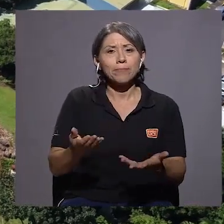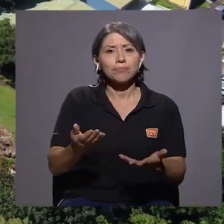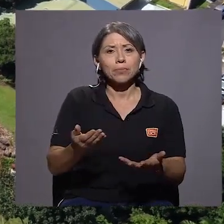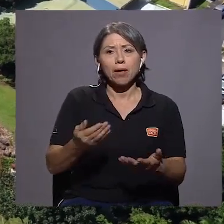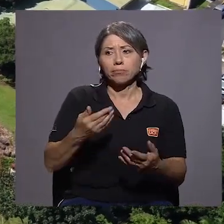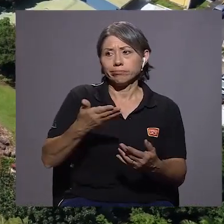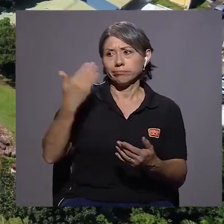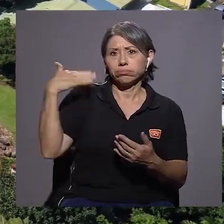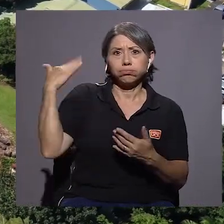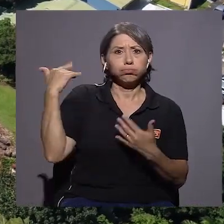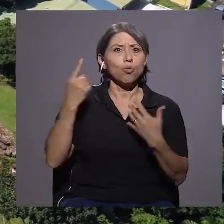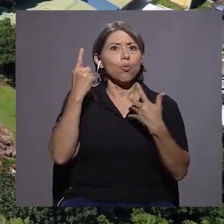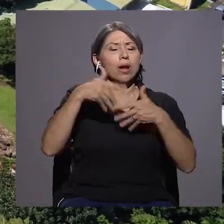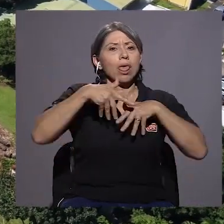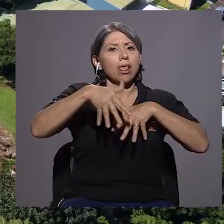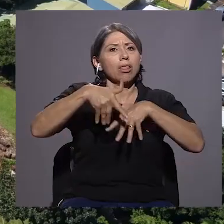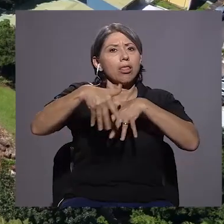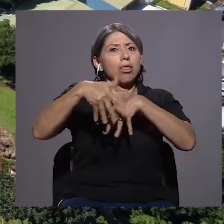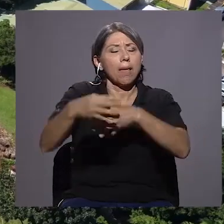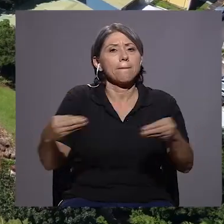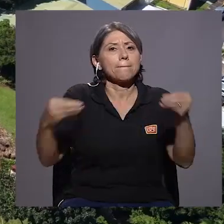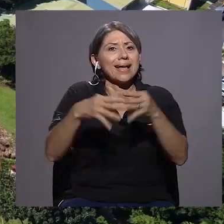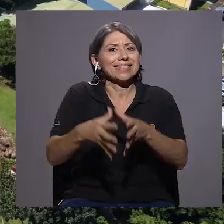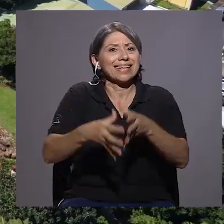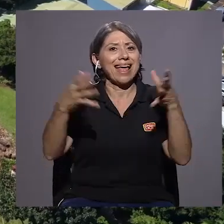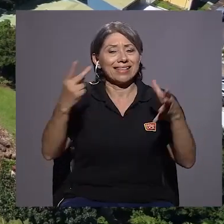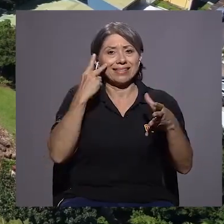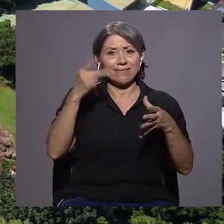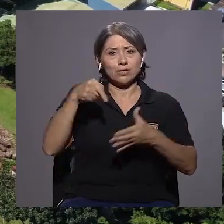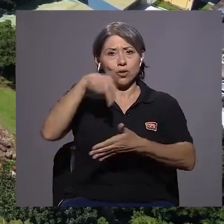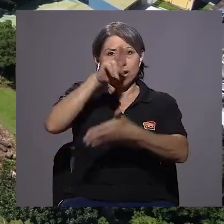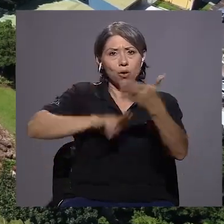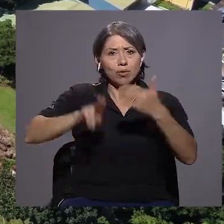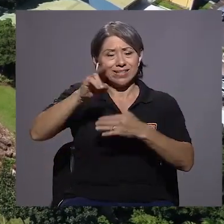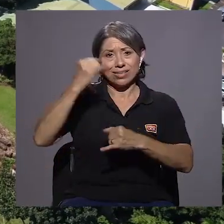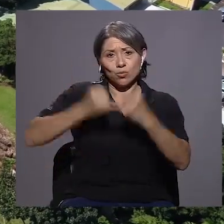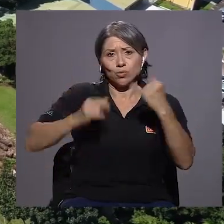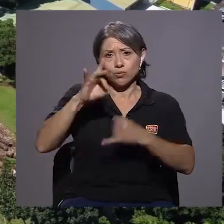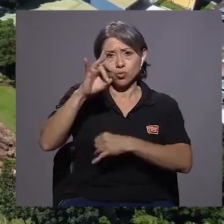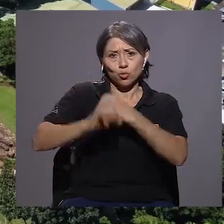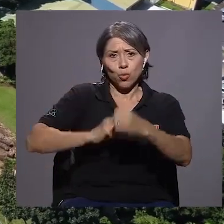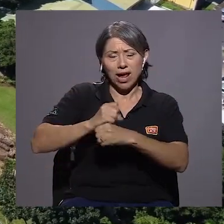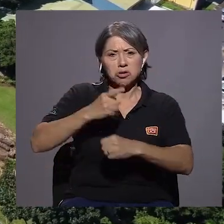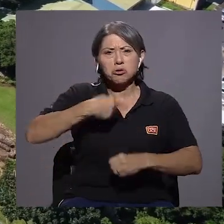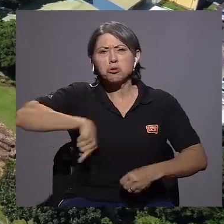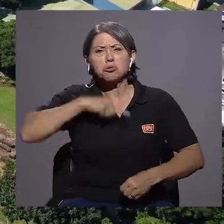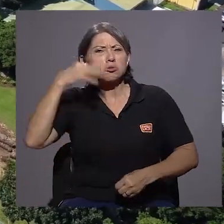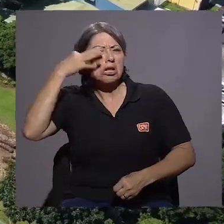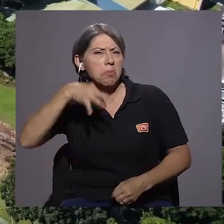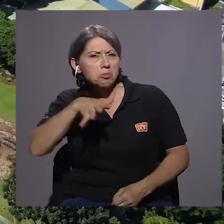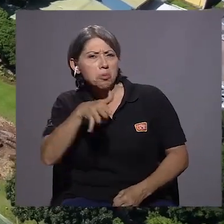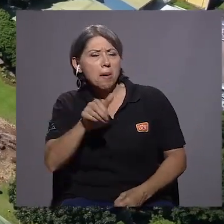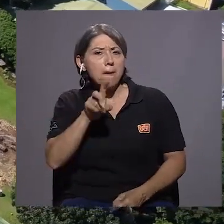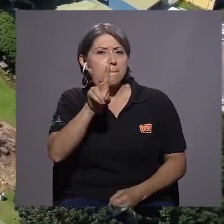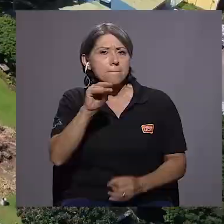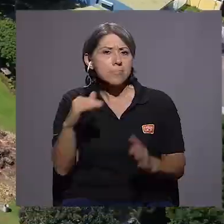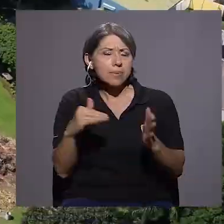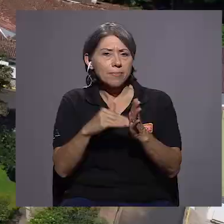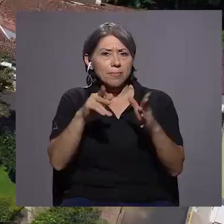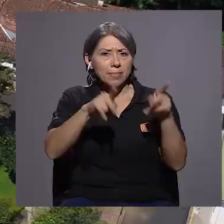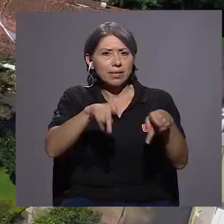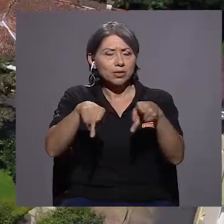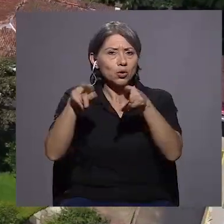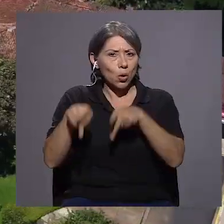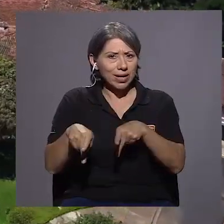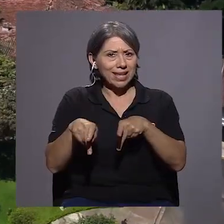de una de las movilizaciones más grandes que ha visto esta universidad, por lo menos en los últimos 8 años. Calculamos que salimos alrededor de 20.000